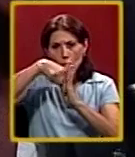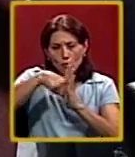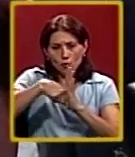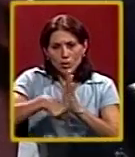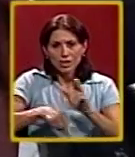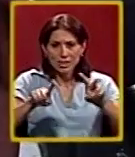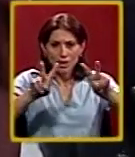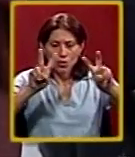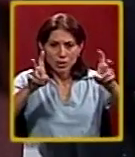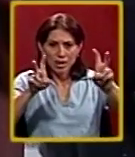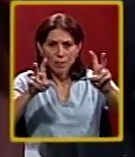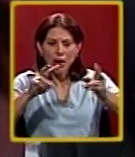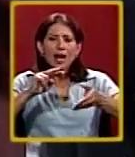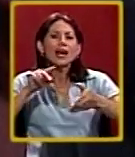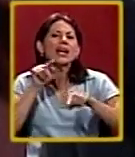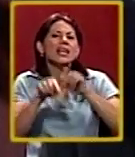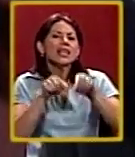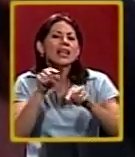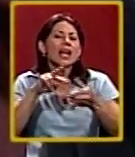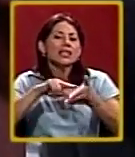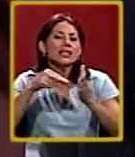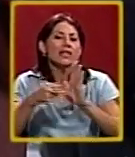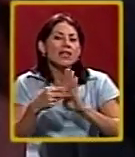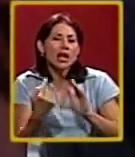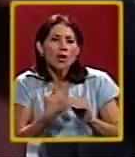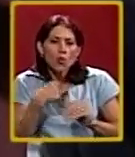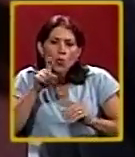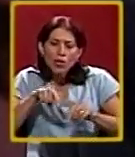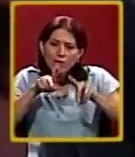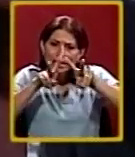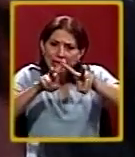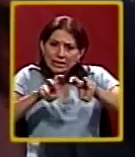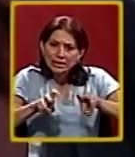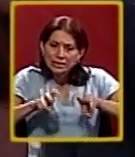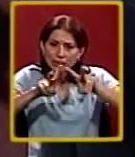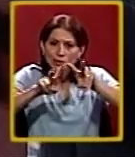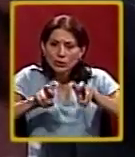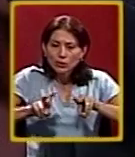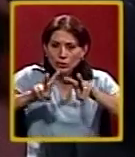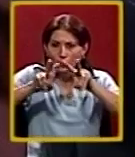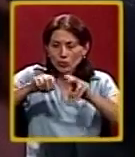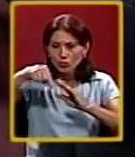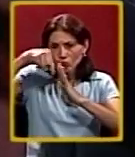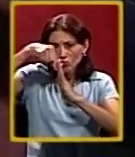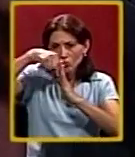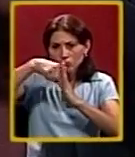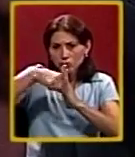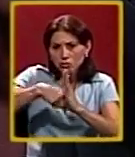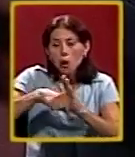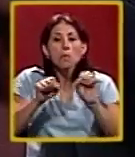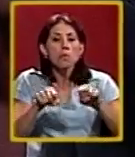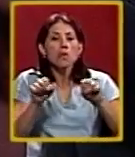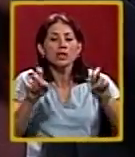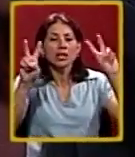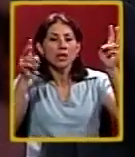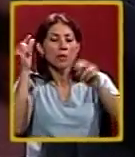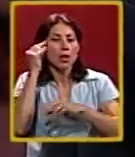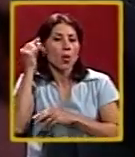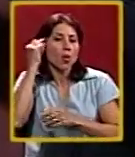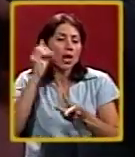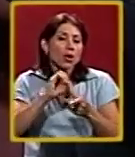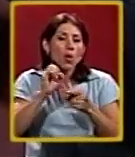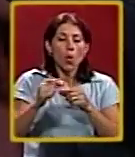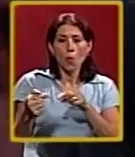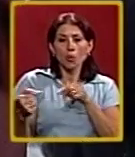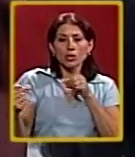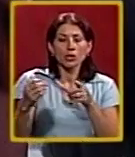criticarlo es entrarle hasta lo profundo. No importa, puede ser el gobierno o puede ser la oposición o puede